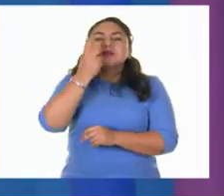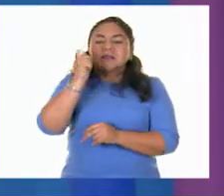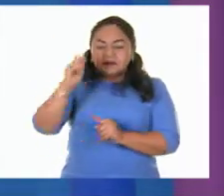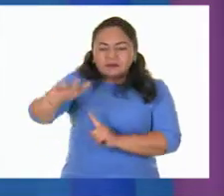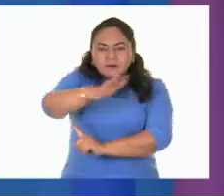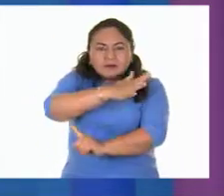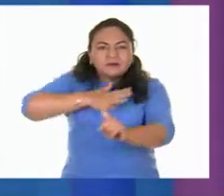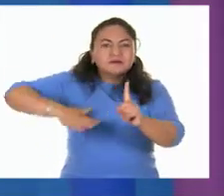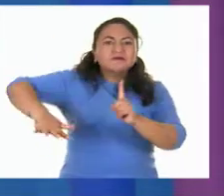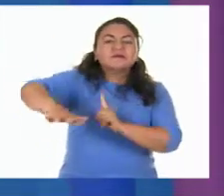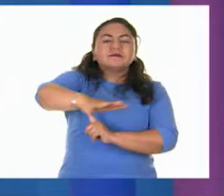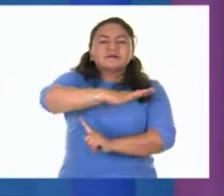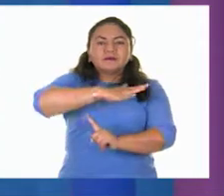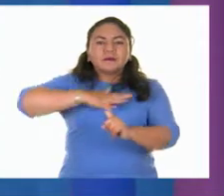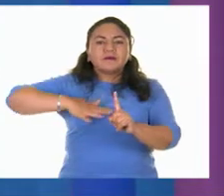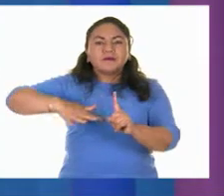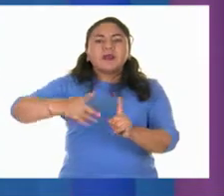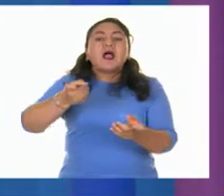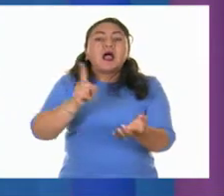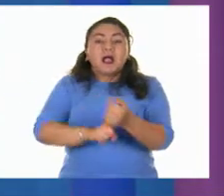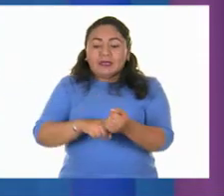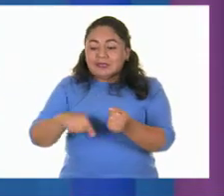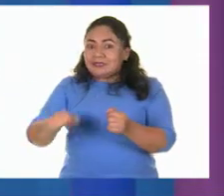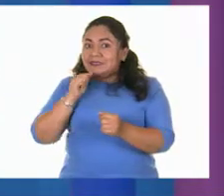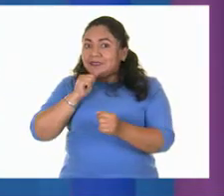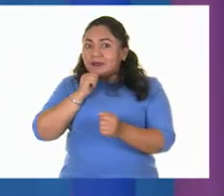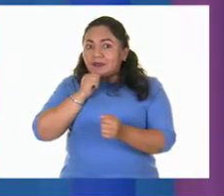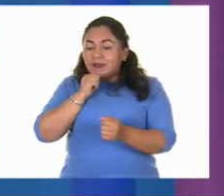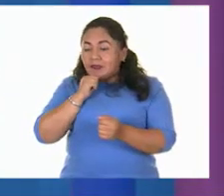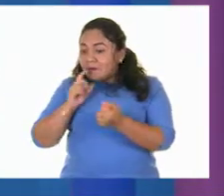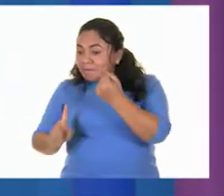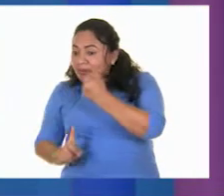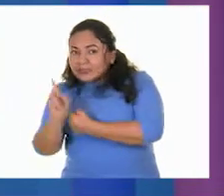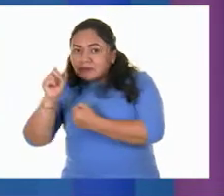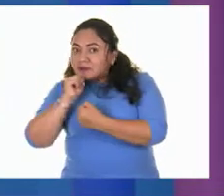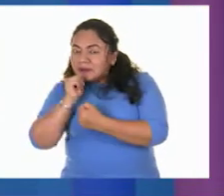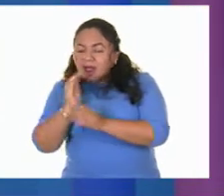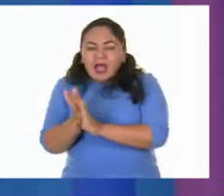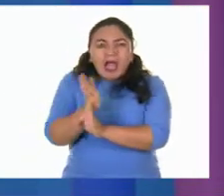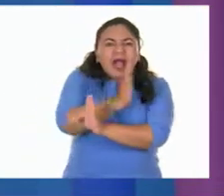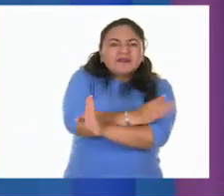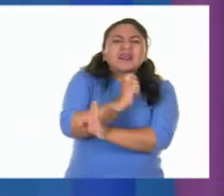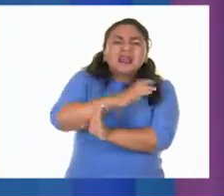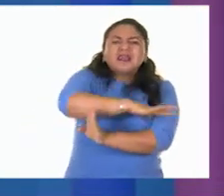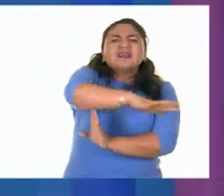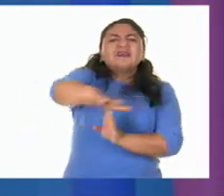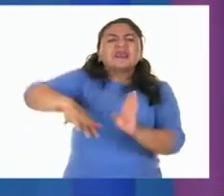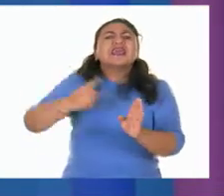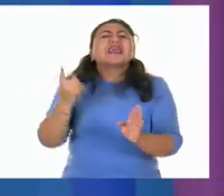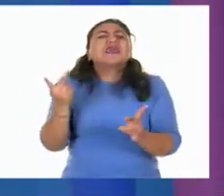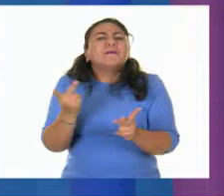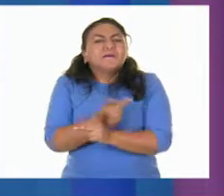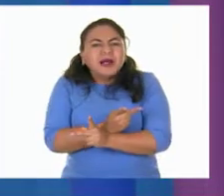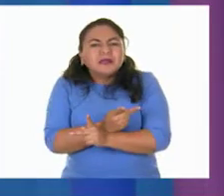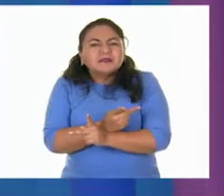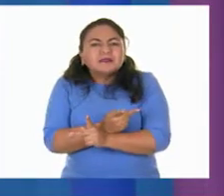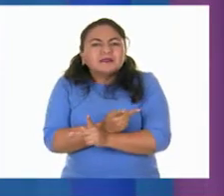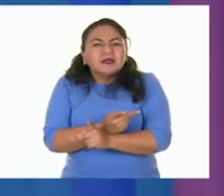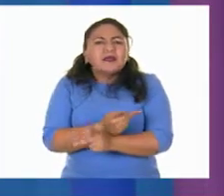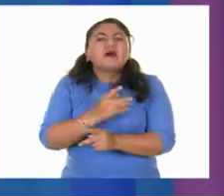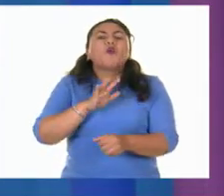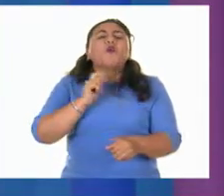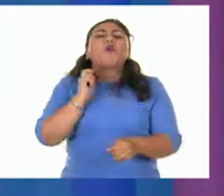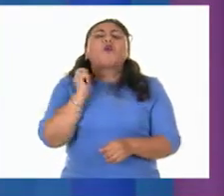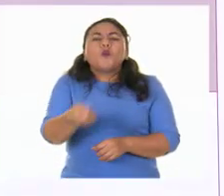condiciones que existen antes de que ocurra un acontecimiento y que explican qué es que ocurrió o